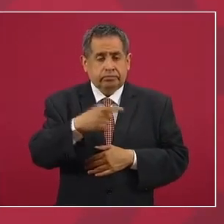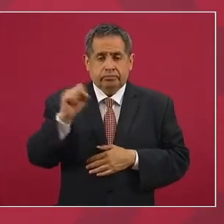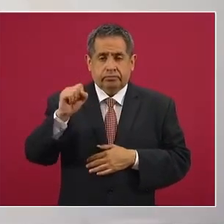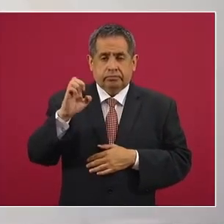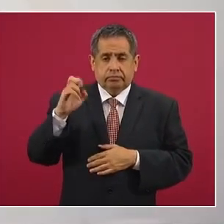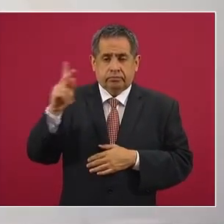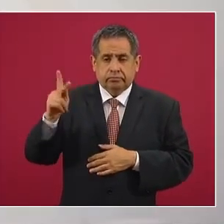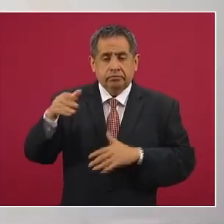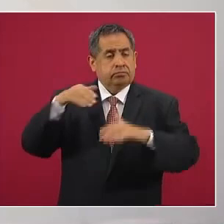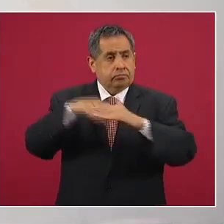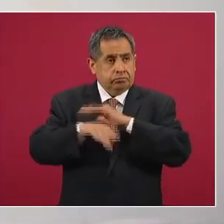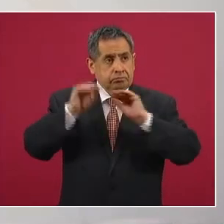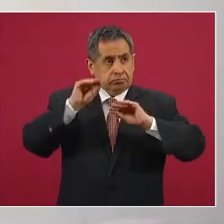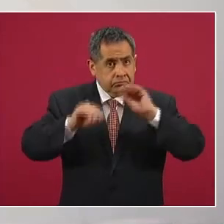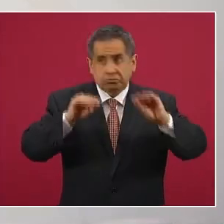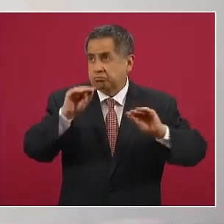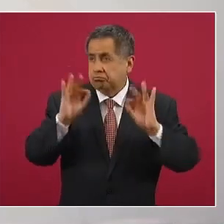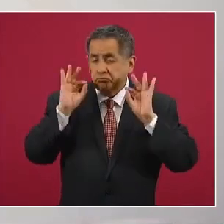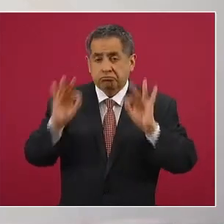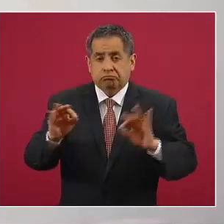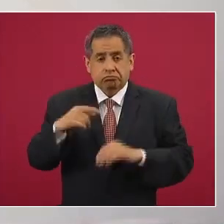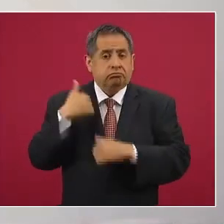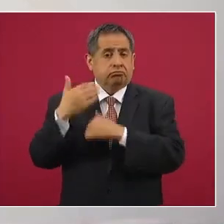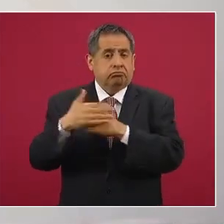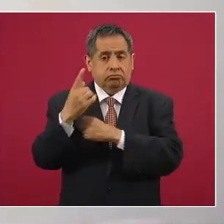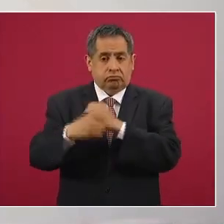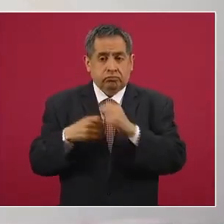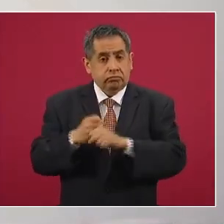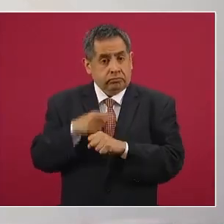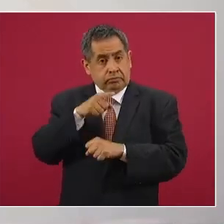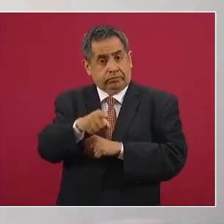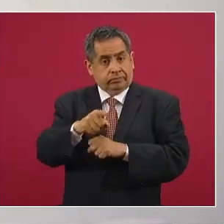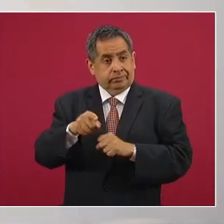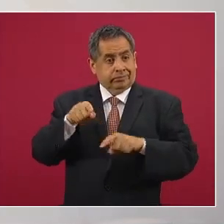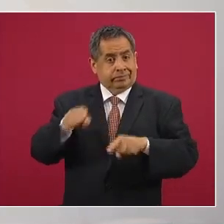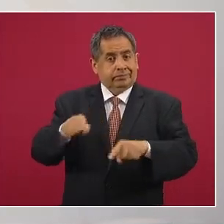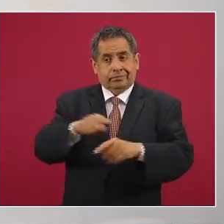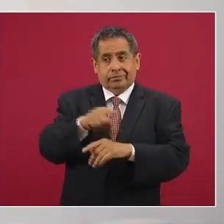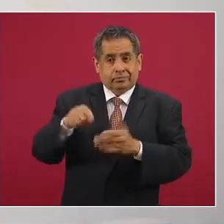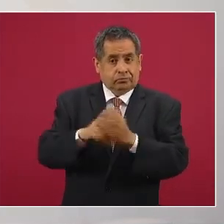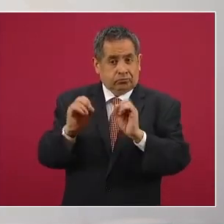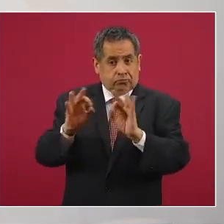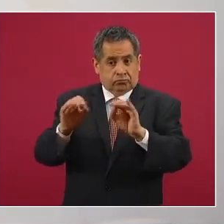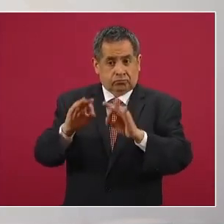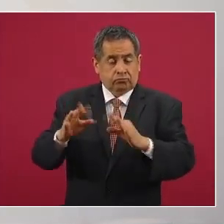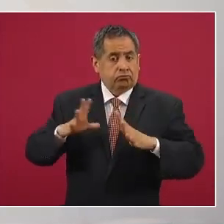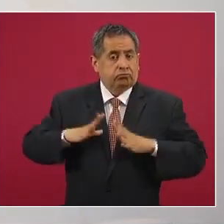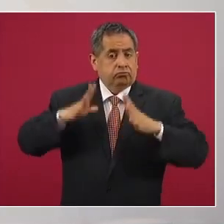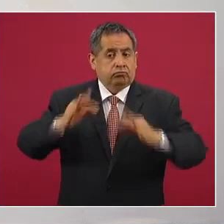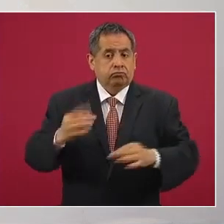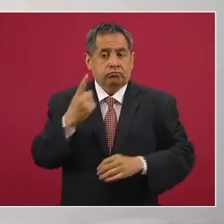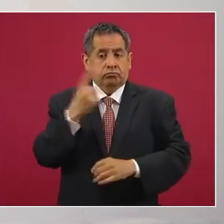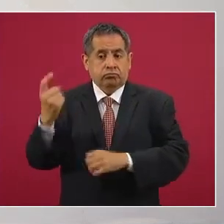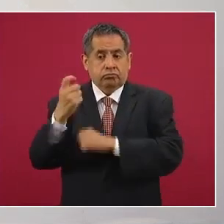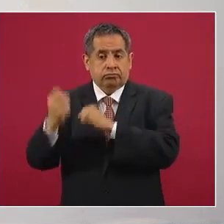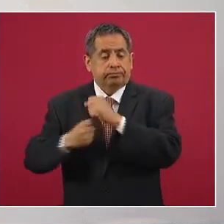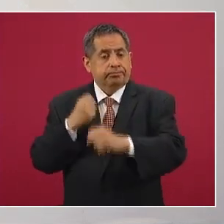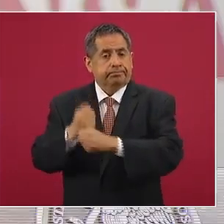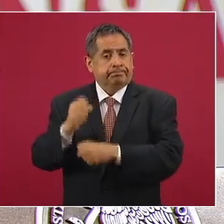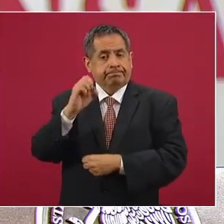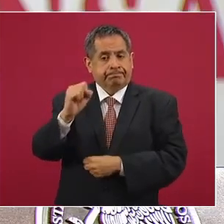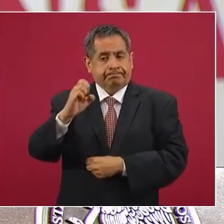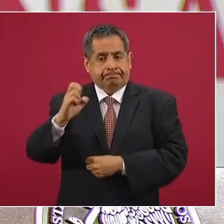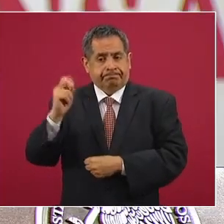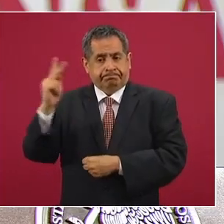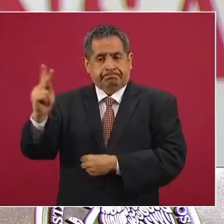Pública, porque el año próximo también cumple 100 años de haberse fundado la Secretaría de Educación